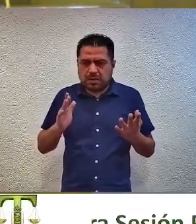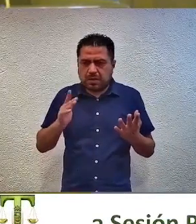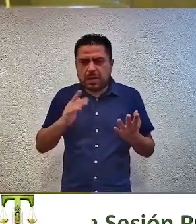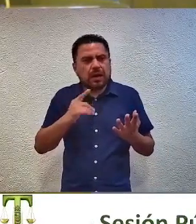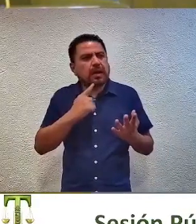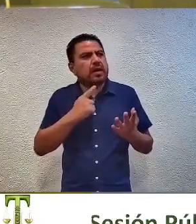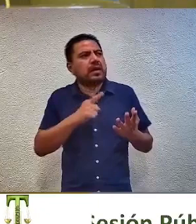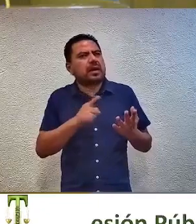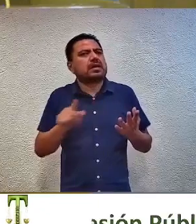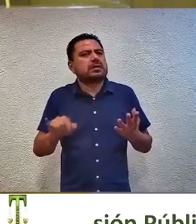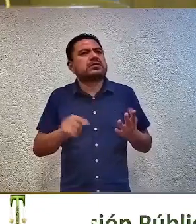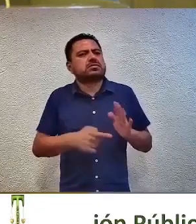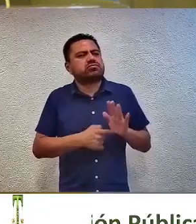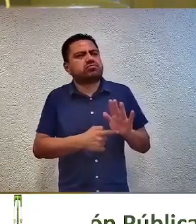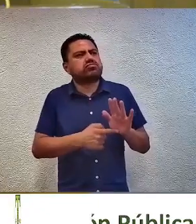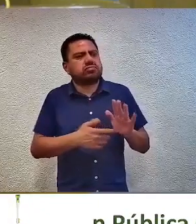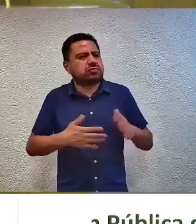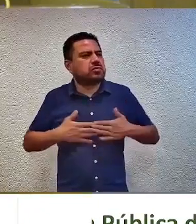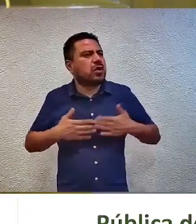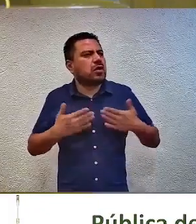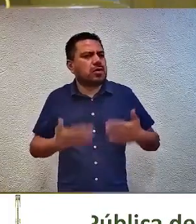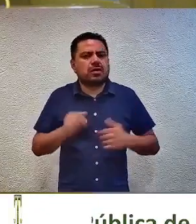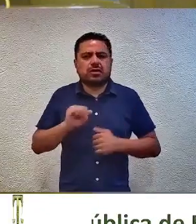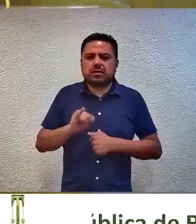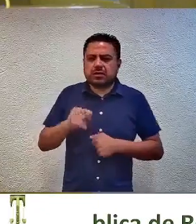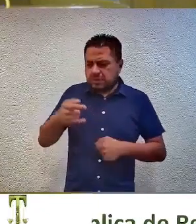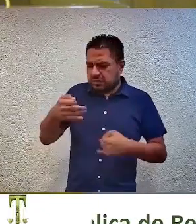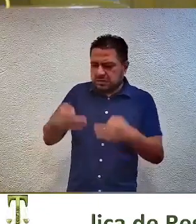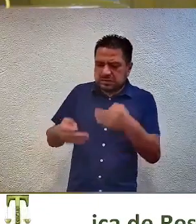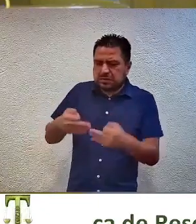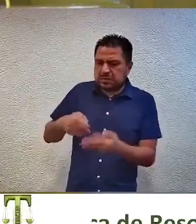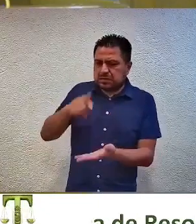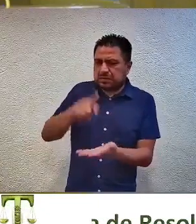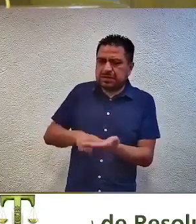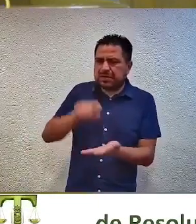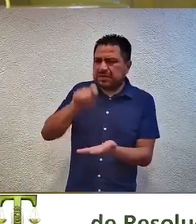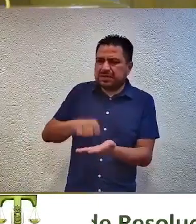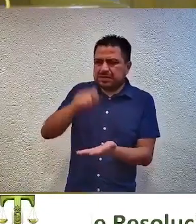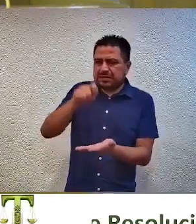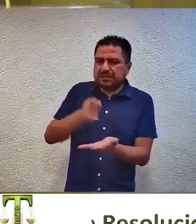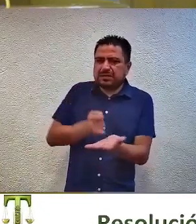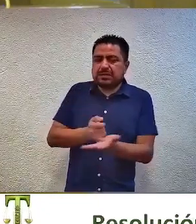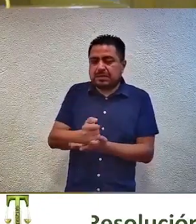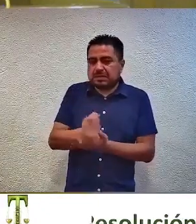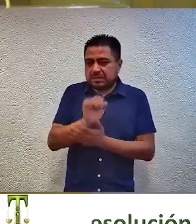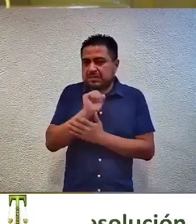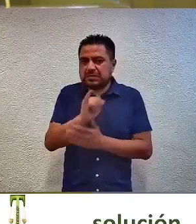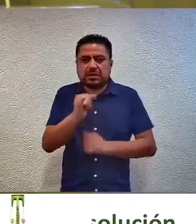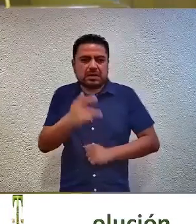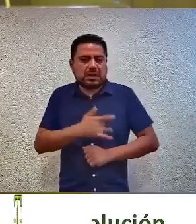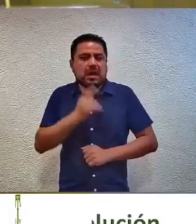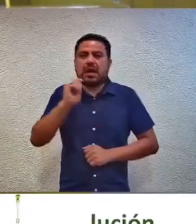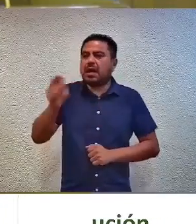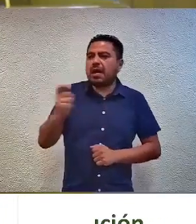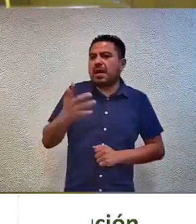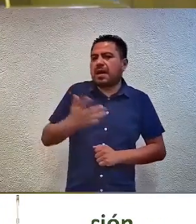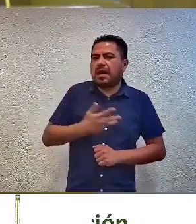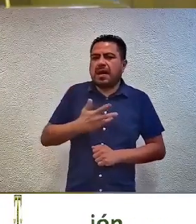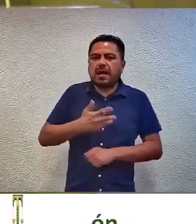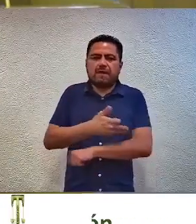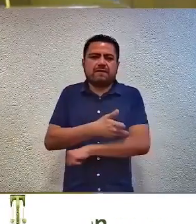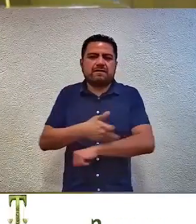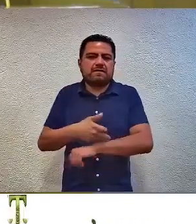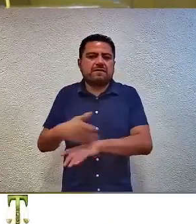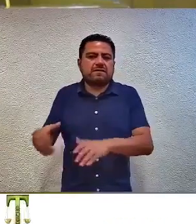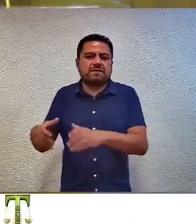declaración de la magistrada, genera a este Tribunal Electoral un indicio con alto grado de convicción sobre la existencia de dicho parentesco